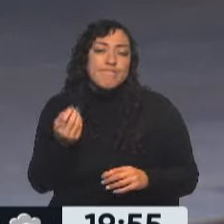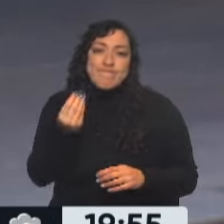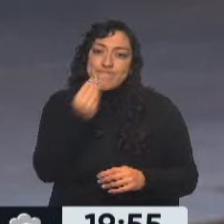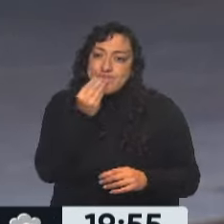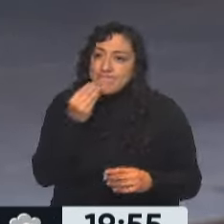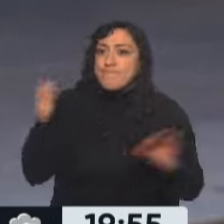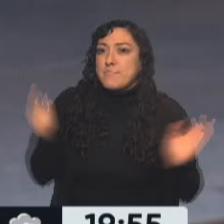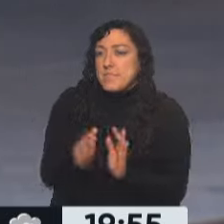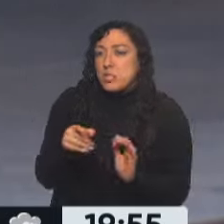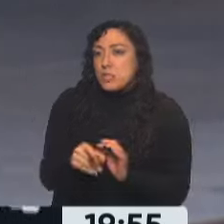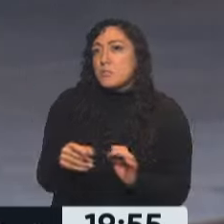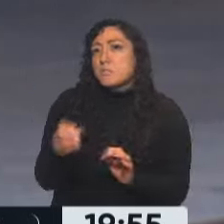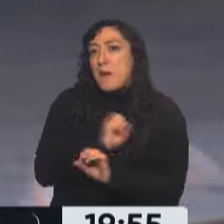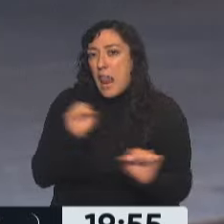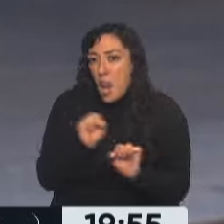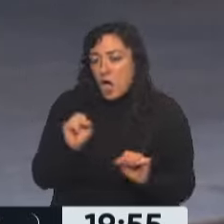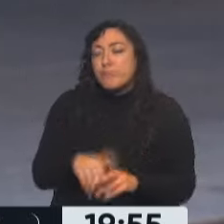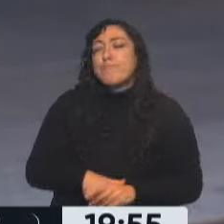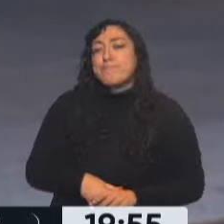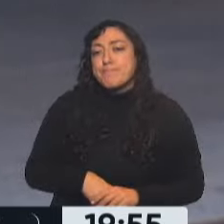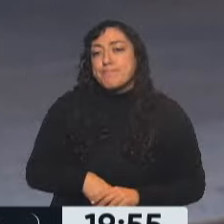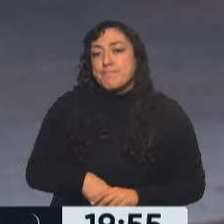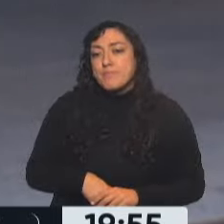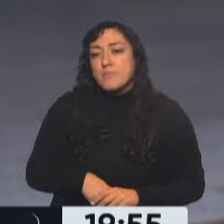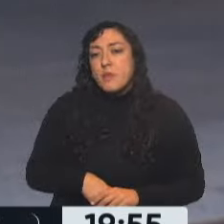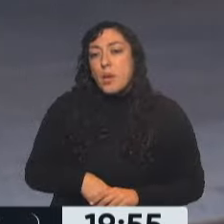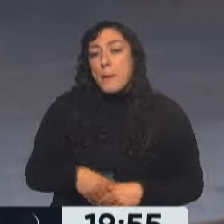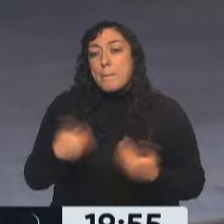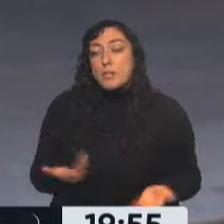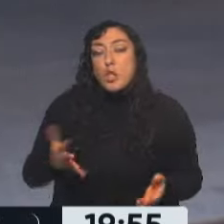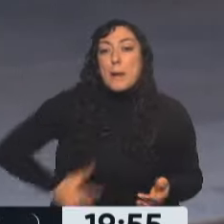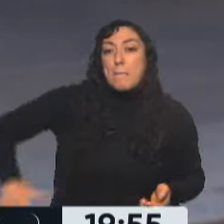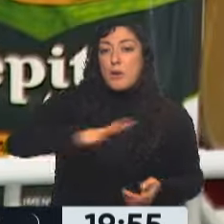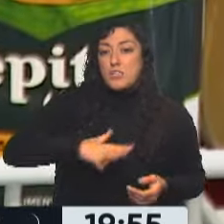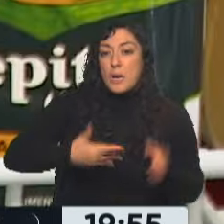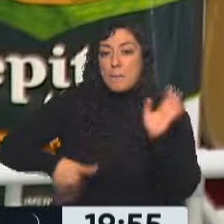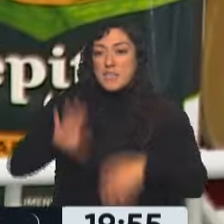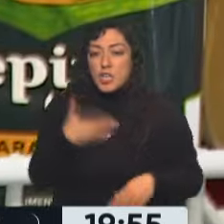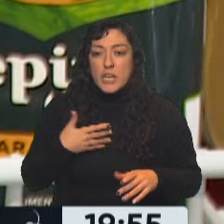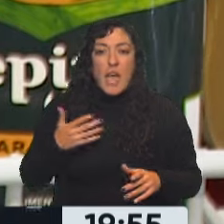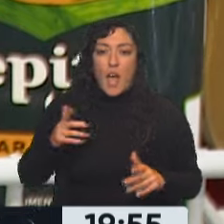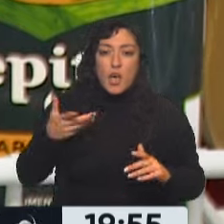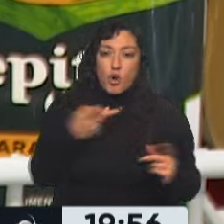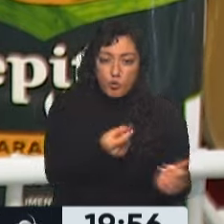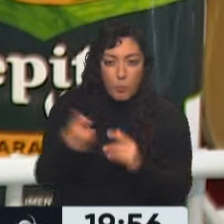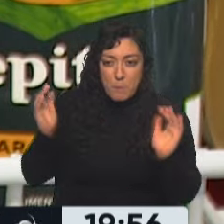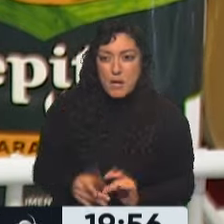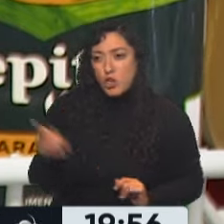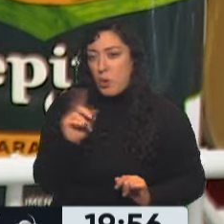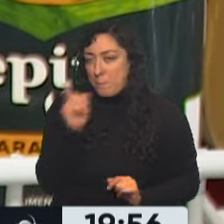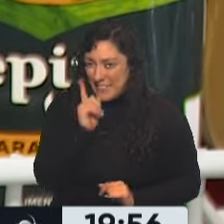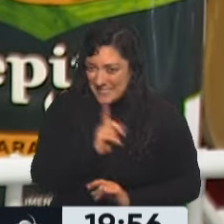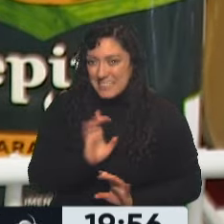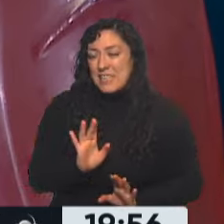ciertos alimentos. Bueno, la contraparte es que la gran mayoría de la población parece no haberse visto desalentada. Sin embargo, dentro de los